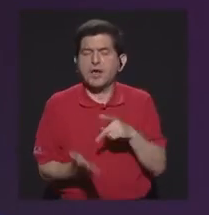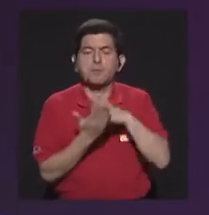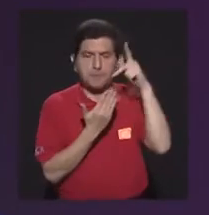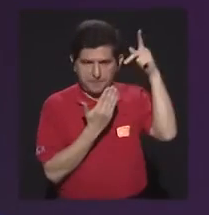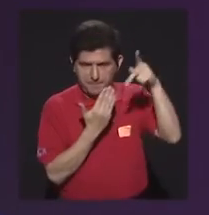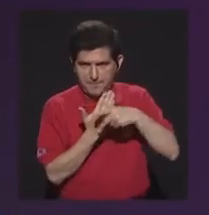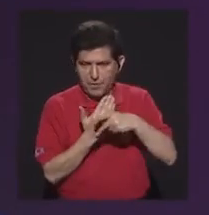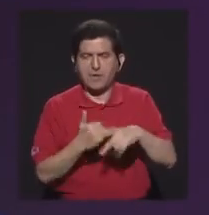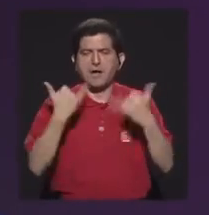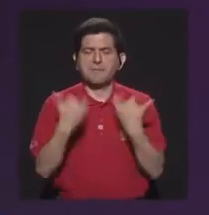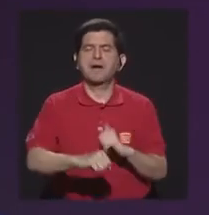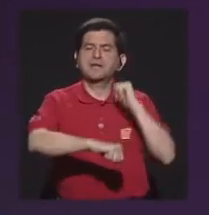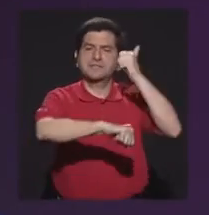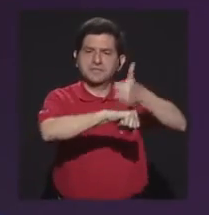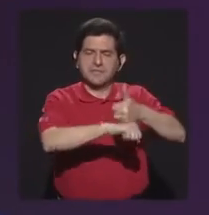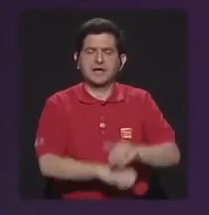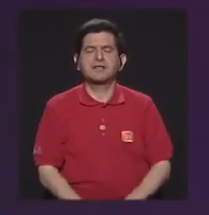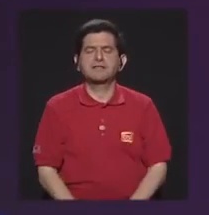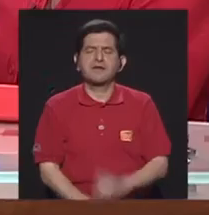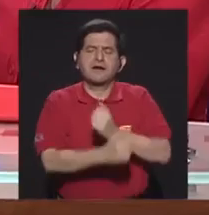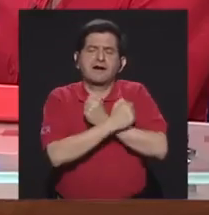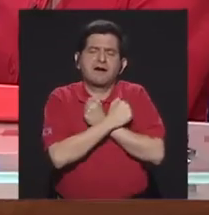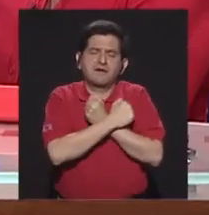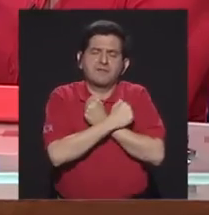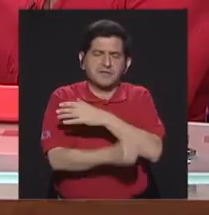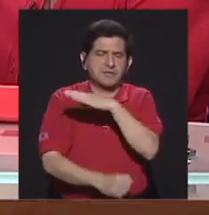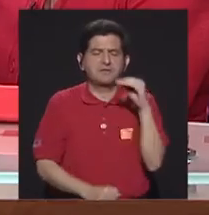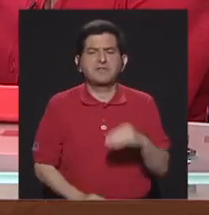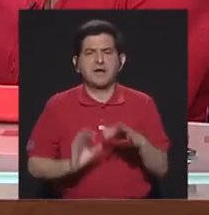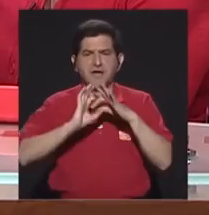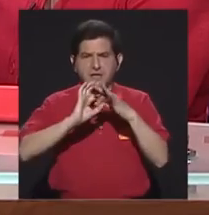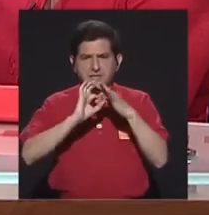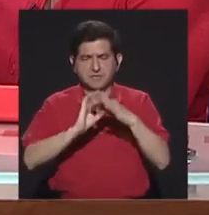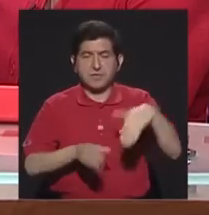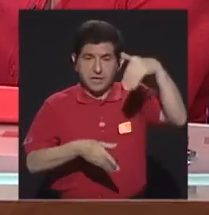programa instalado de afectividad y sexualidad curricular.